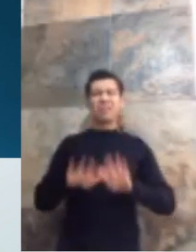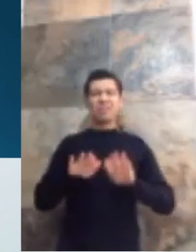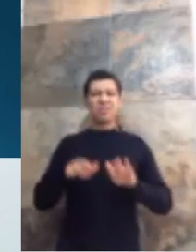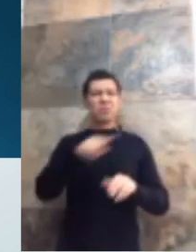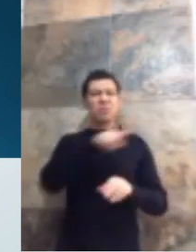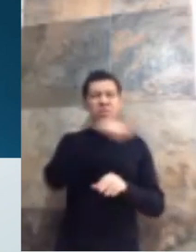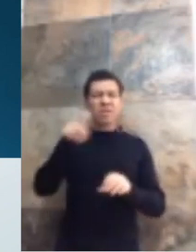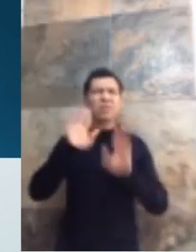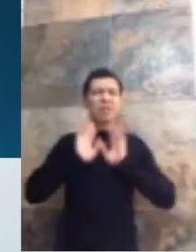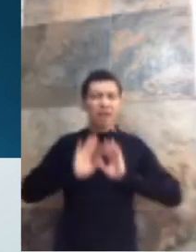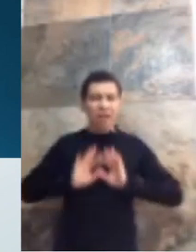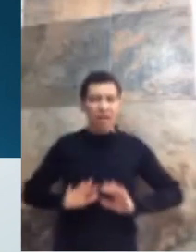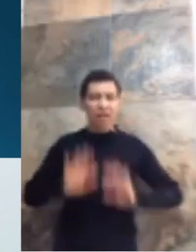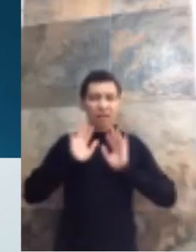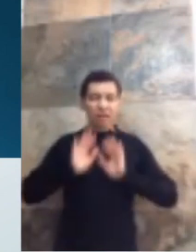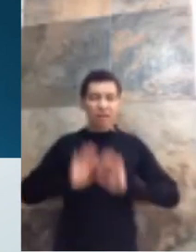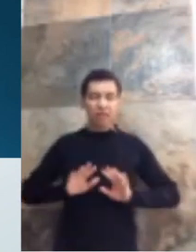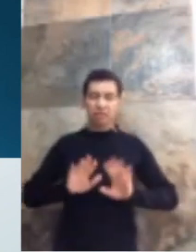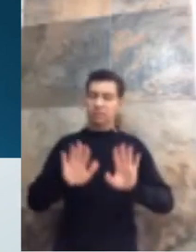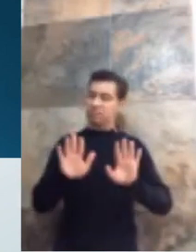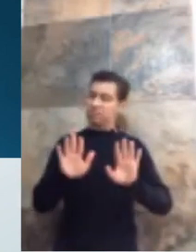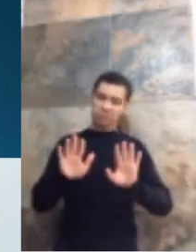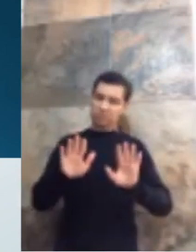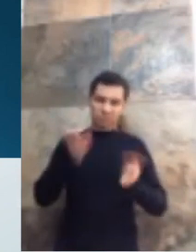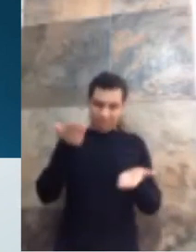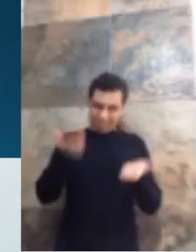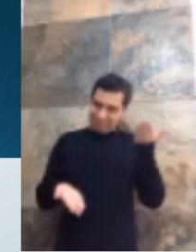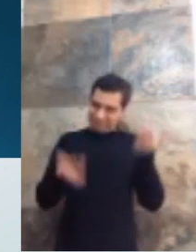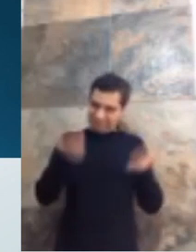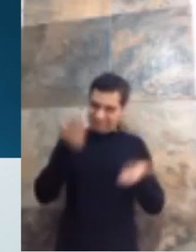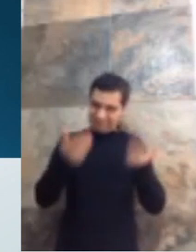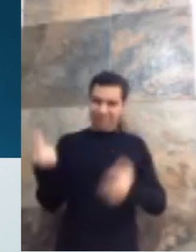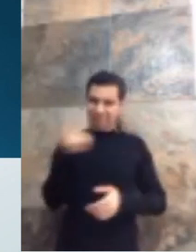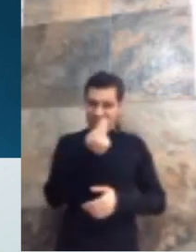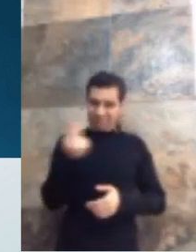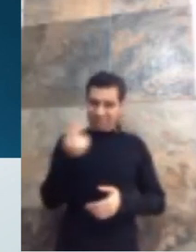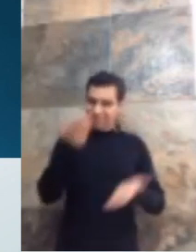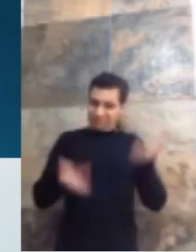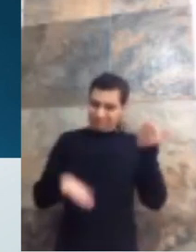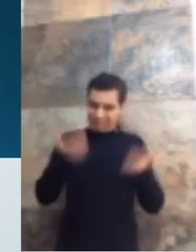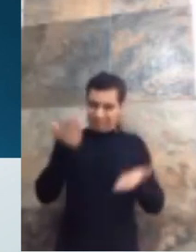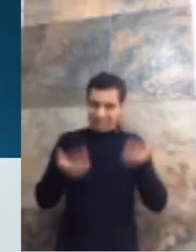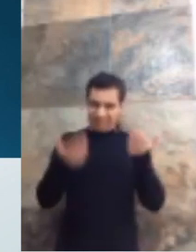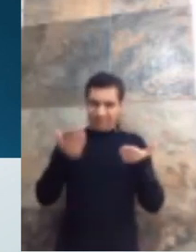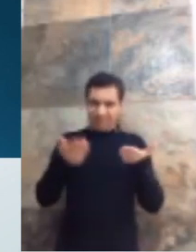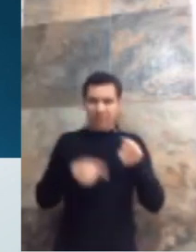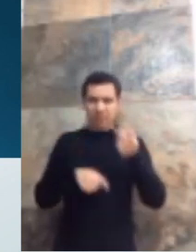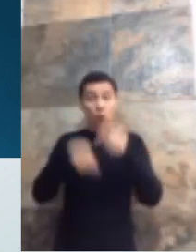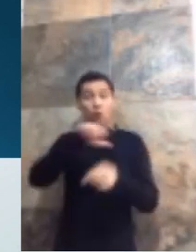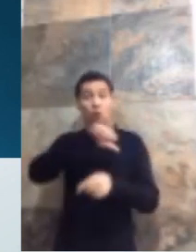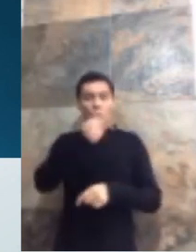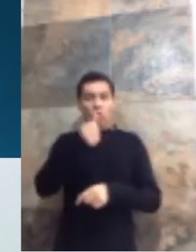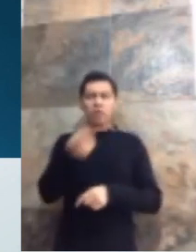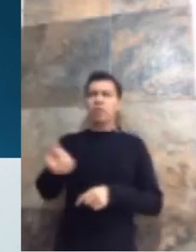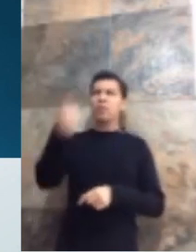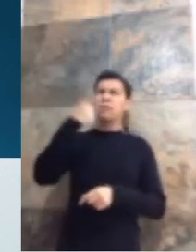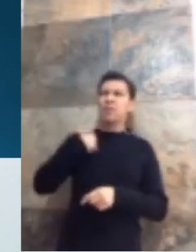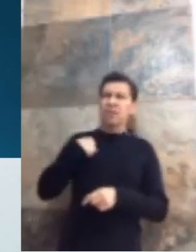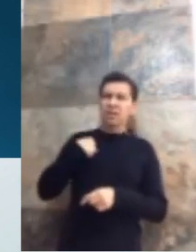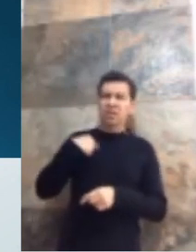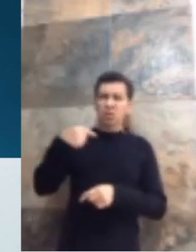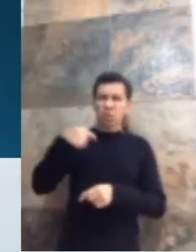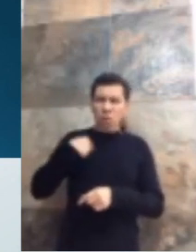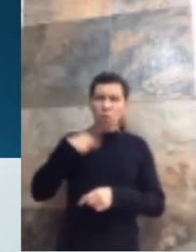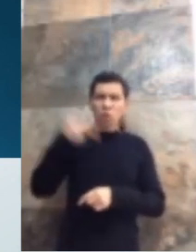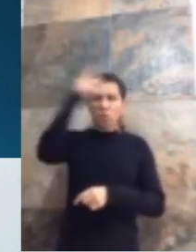pasando gran cosa. Esta es una de las frases que oímos. Eso que me está usted diciendo es para gente que está muy mal, lo mío no